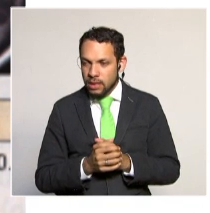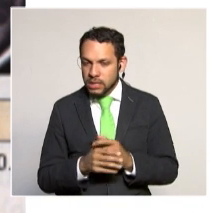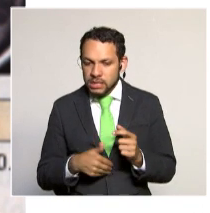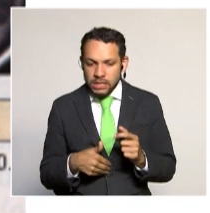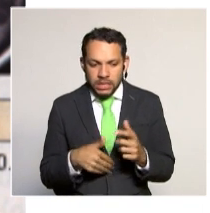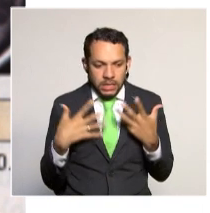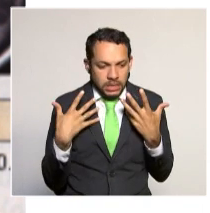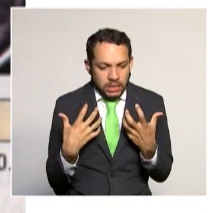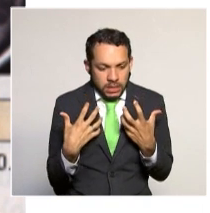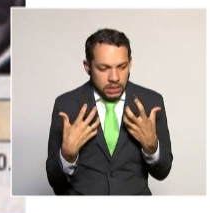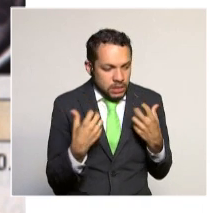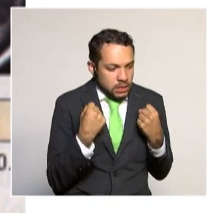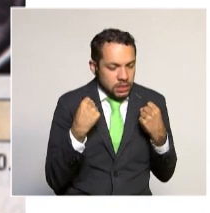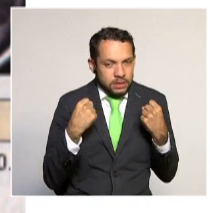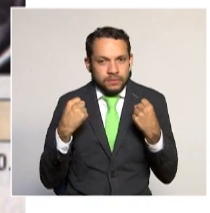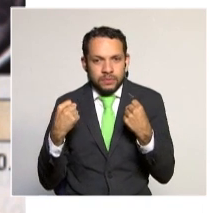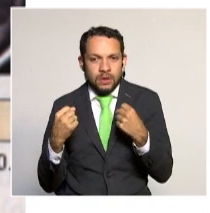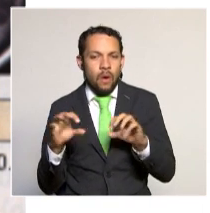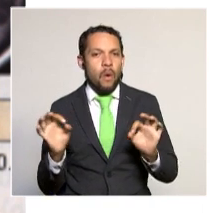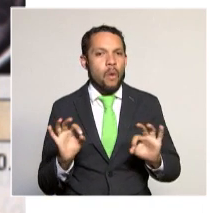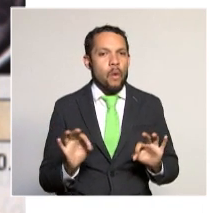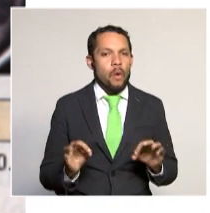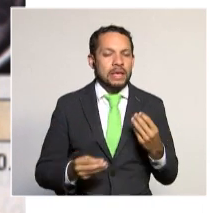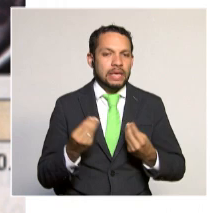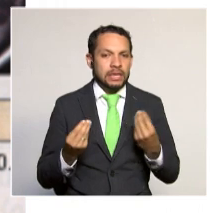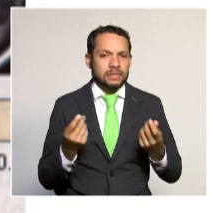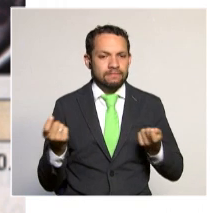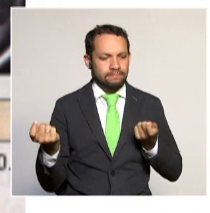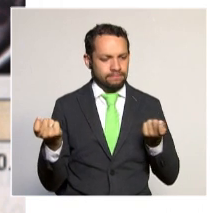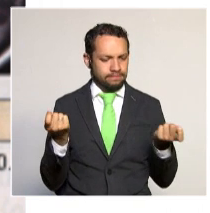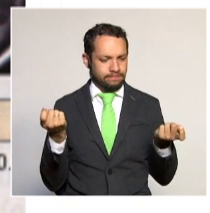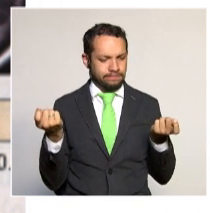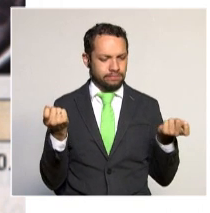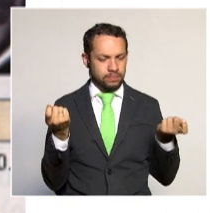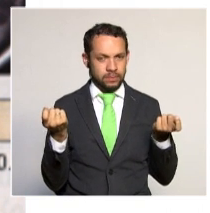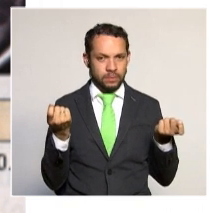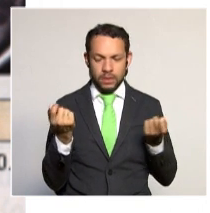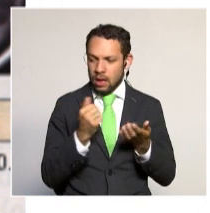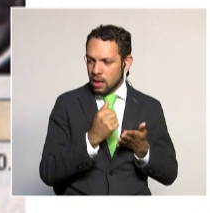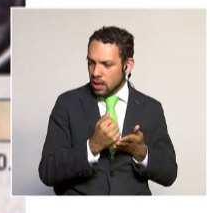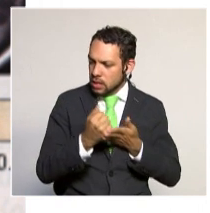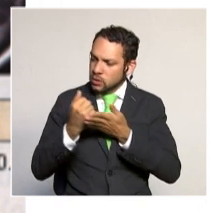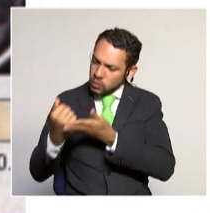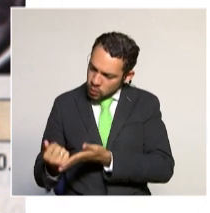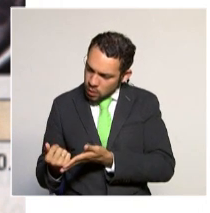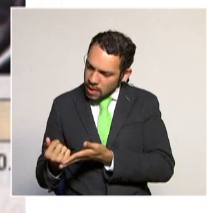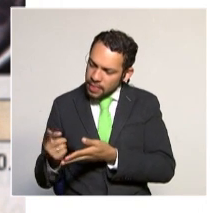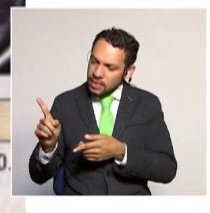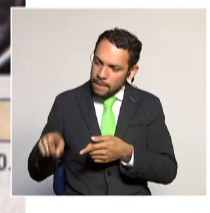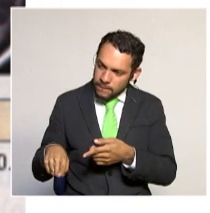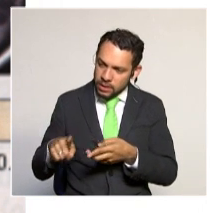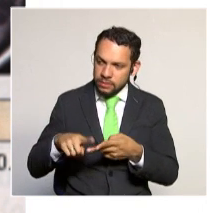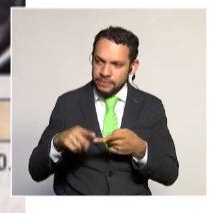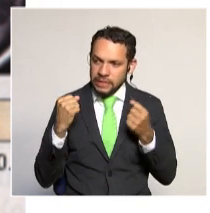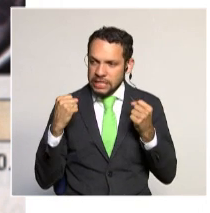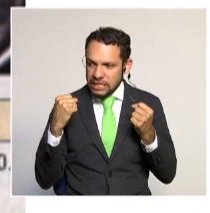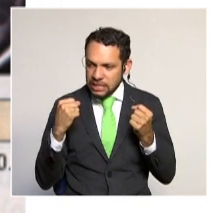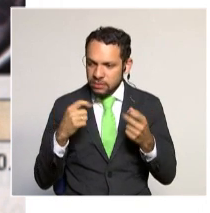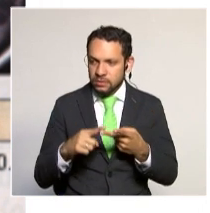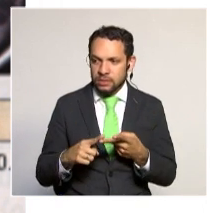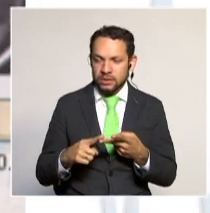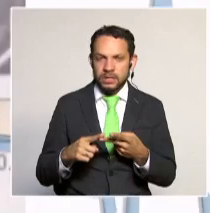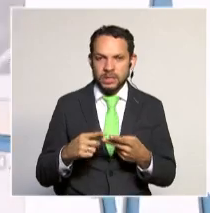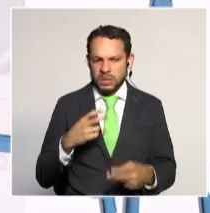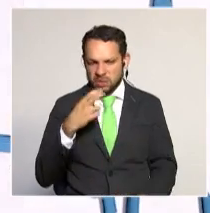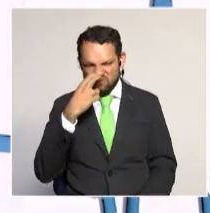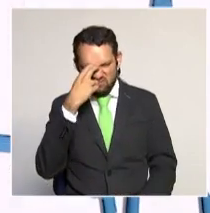Ansiedad. ¿Y cómo pueden manejar? ¿Con qué ayudas terapéuticas? Si fuera eso de la ansiedad, ella se